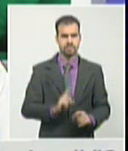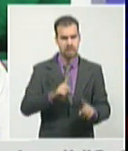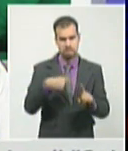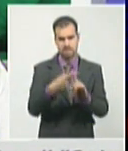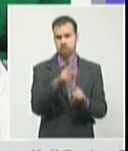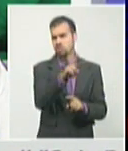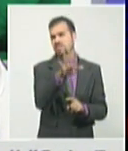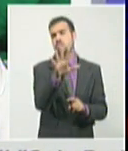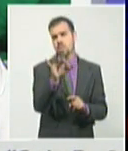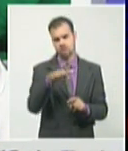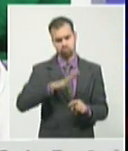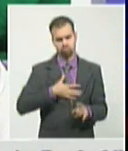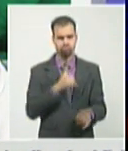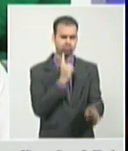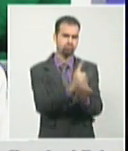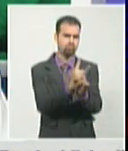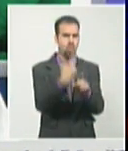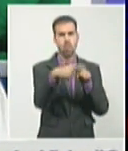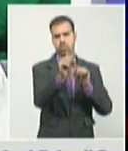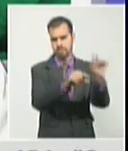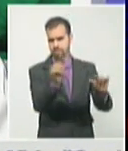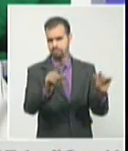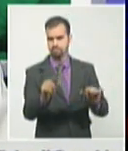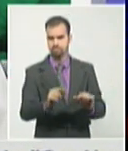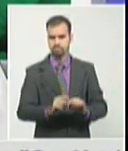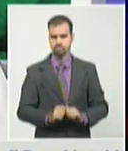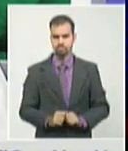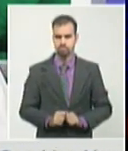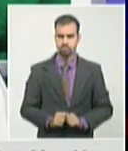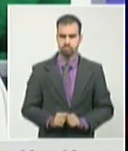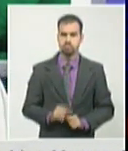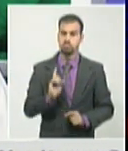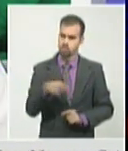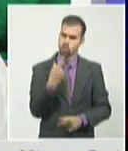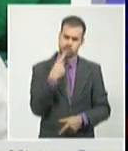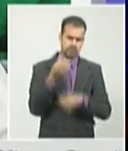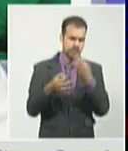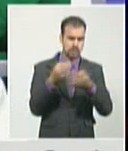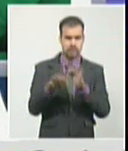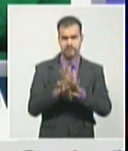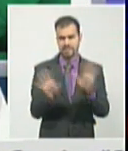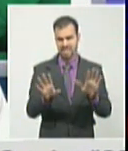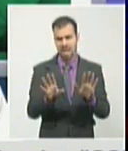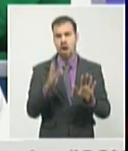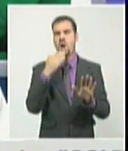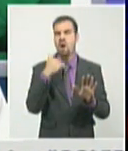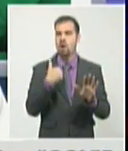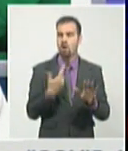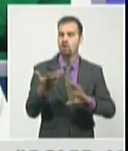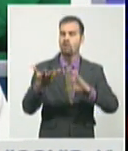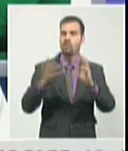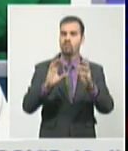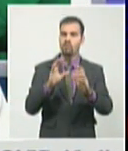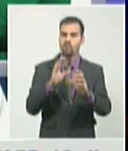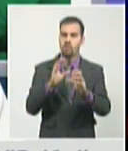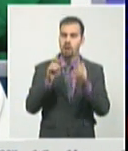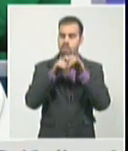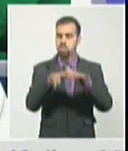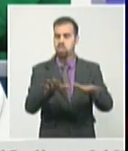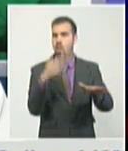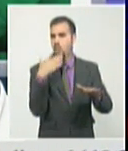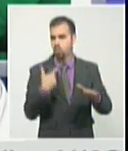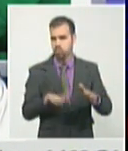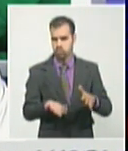es el bat que ya también explicado como que se produce una transmisión de